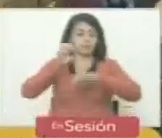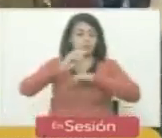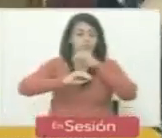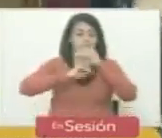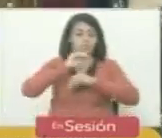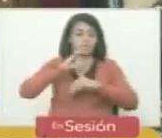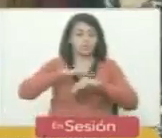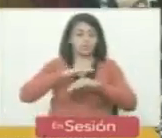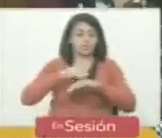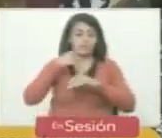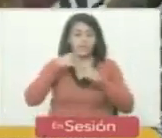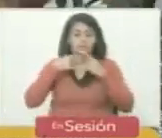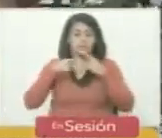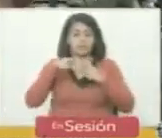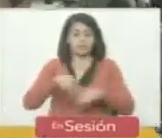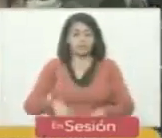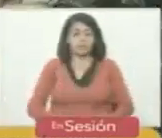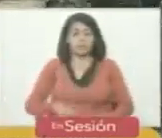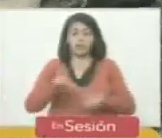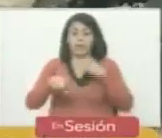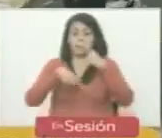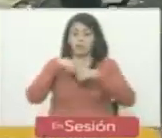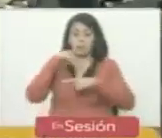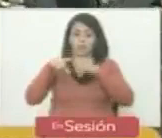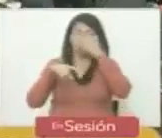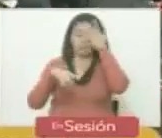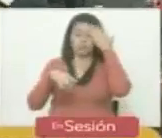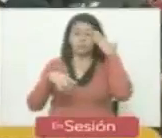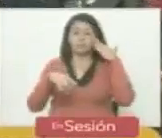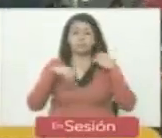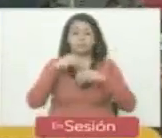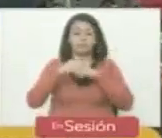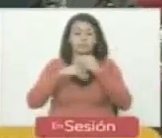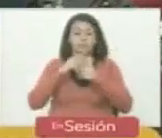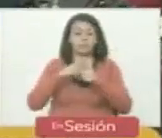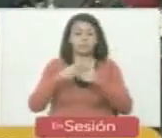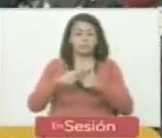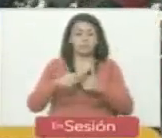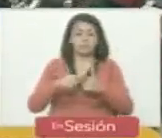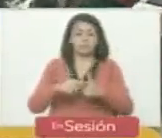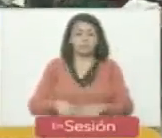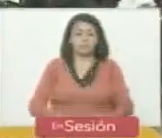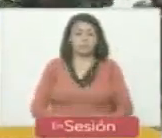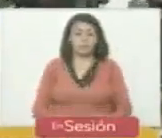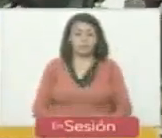realizaron y luego de realizar los chequeos,